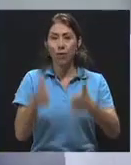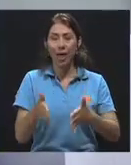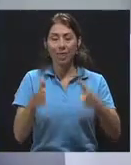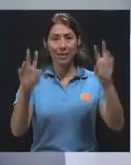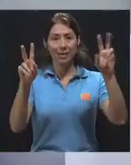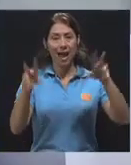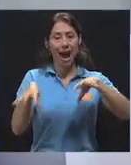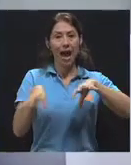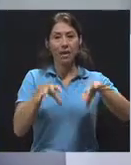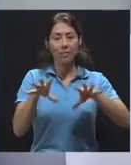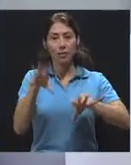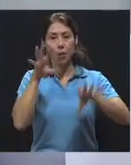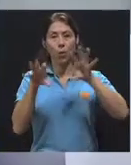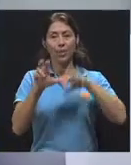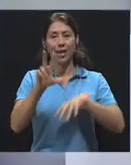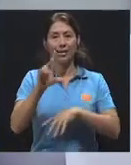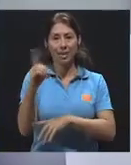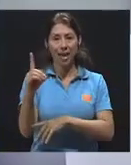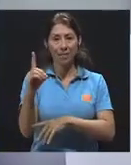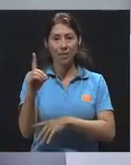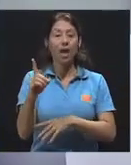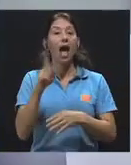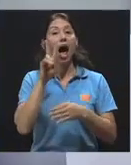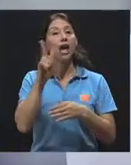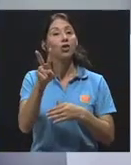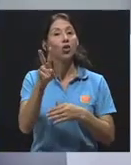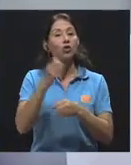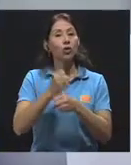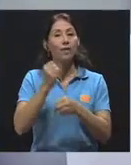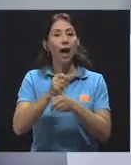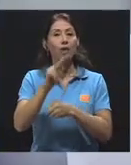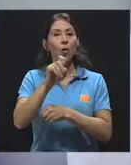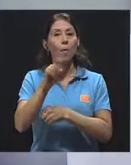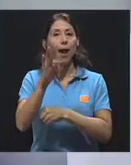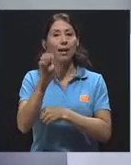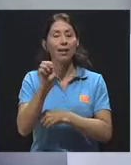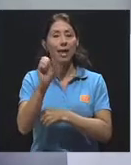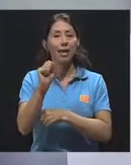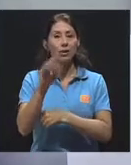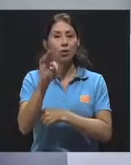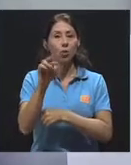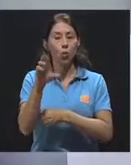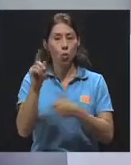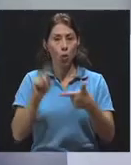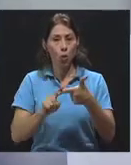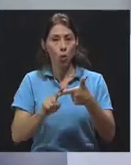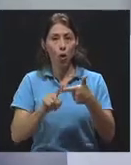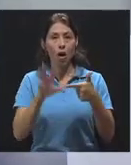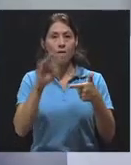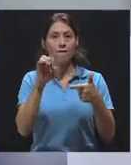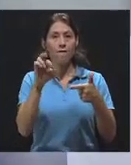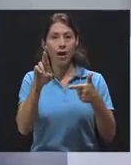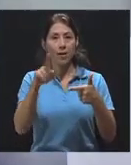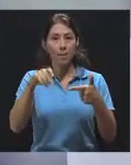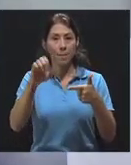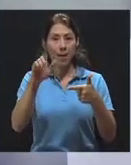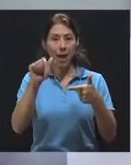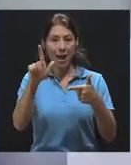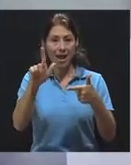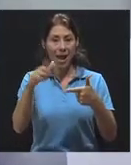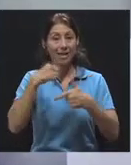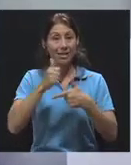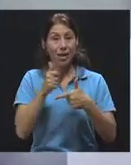15 estudiantes de animación 3D, tenemos dos trabajando en Marte Studio, dos trabajando en Fair Play,